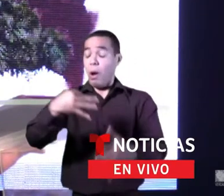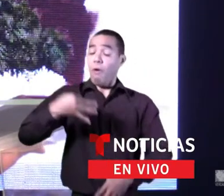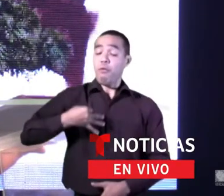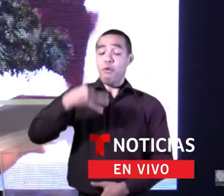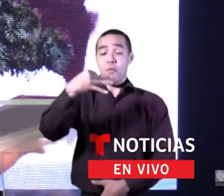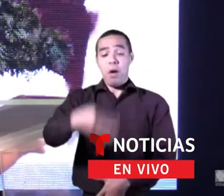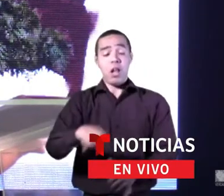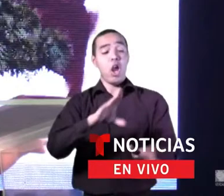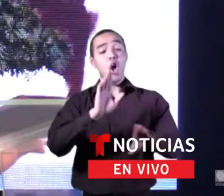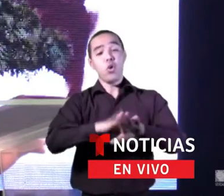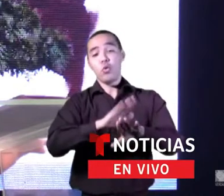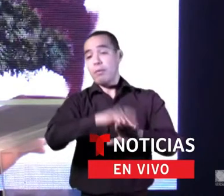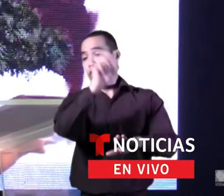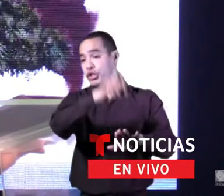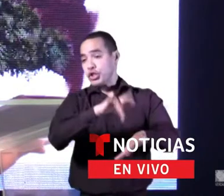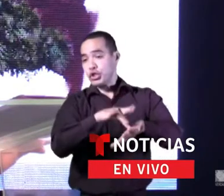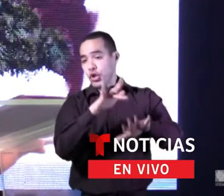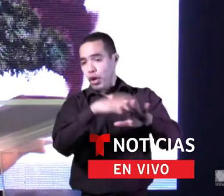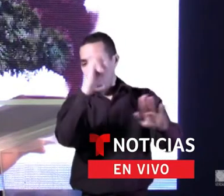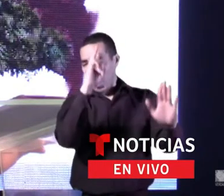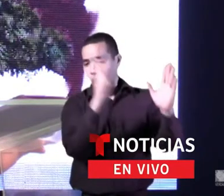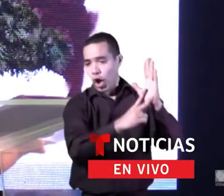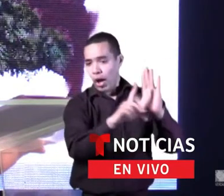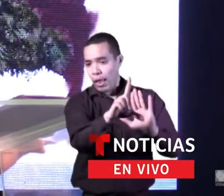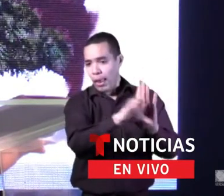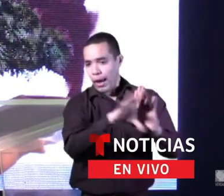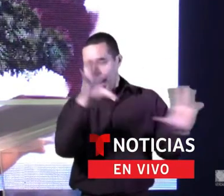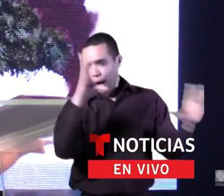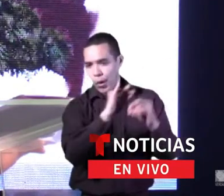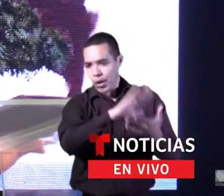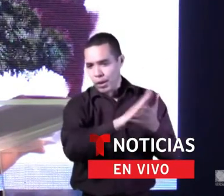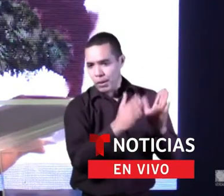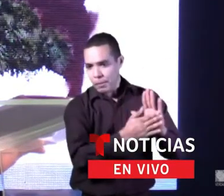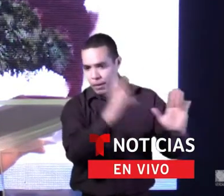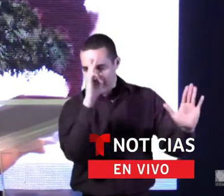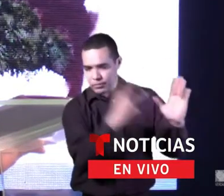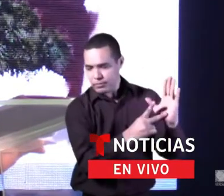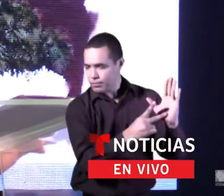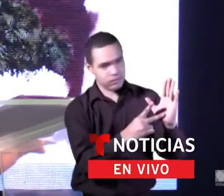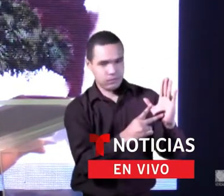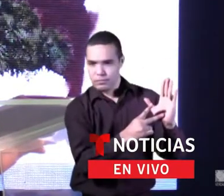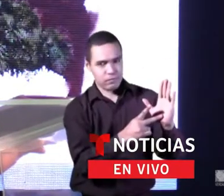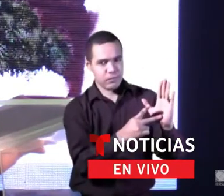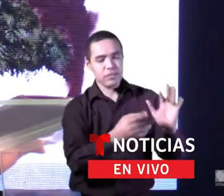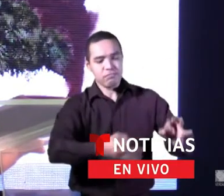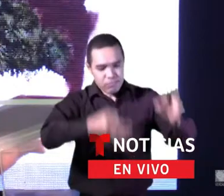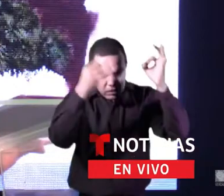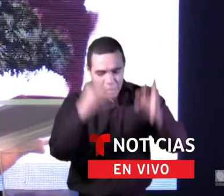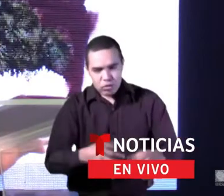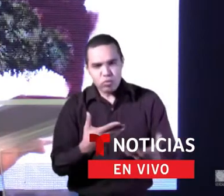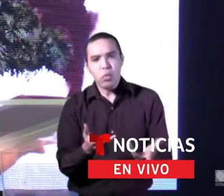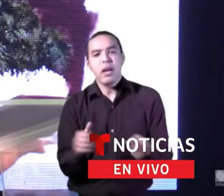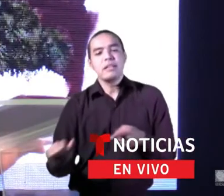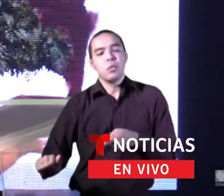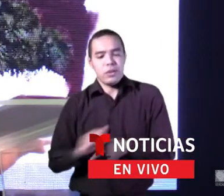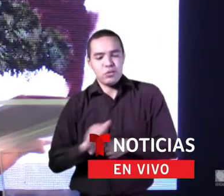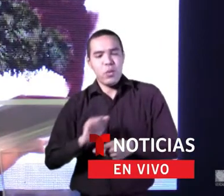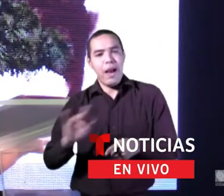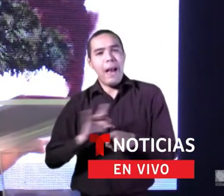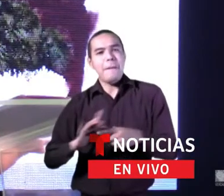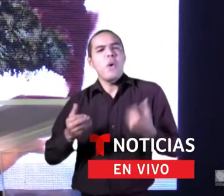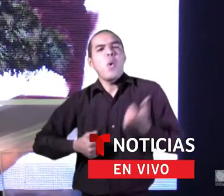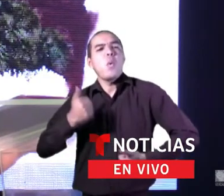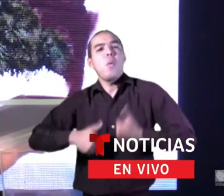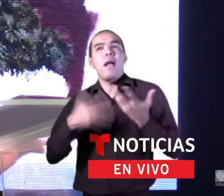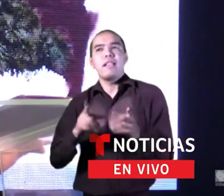política relacionada con el acuerdo de paz sino ante todo un ejercicio espiritual que nos obliga a